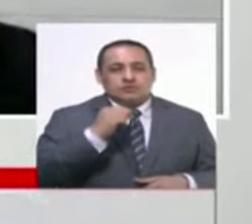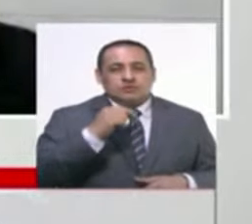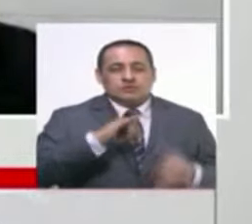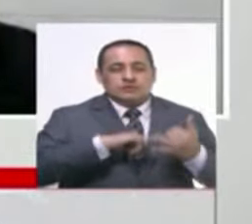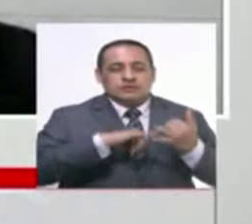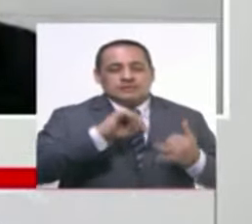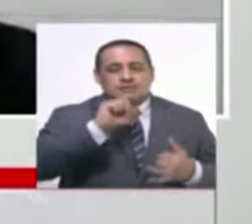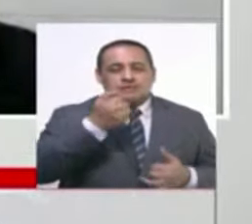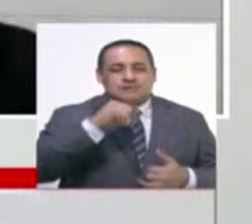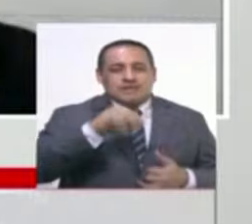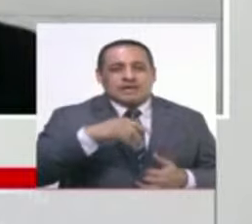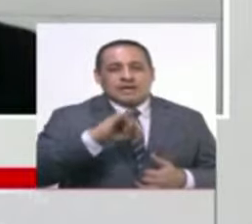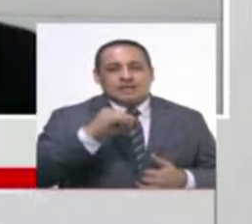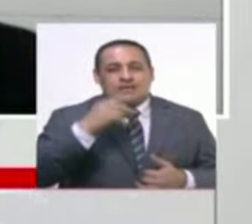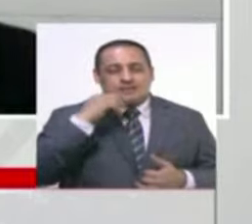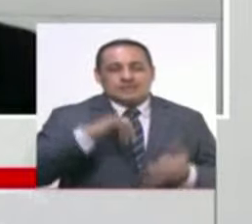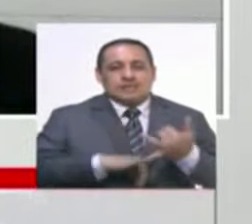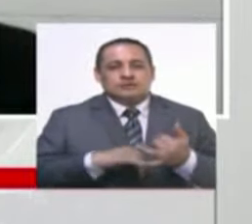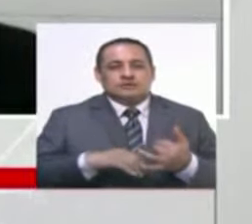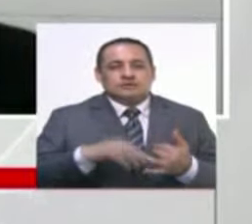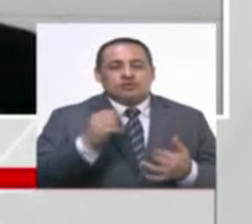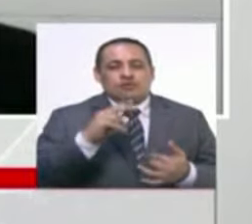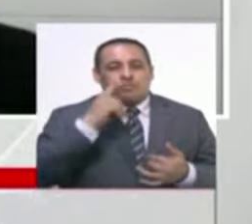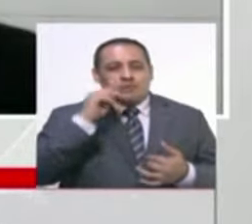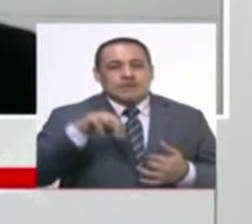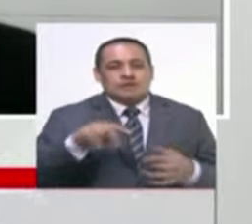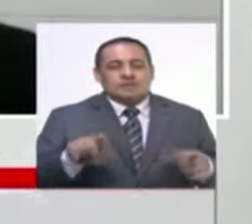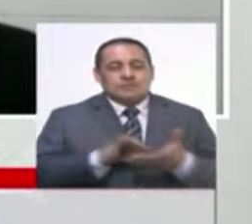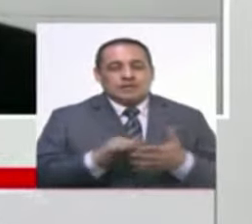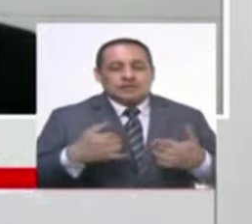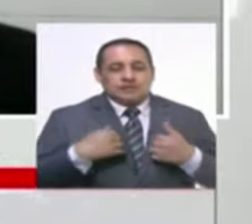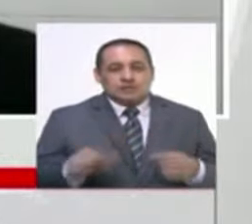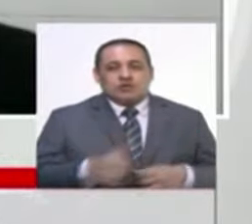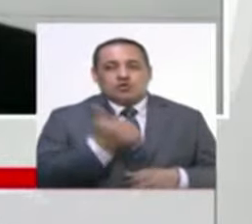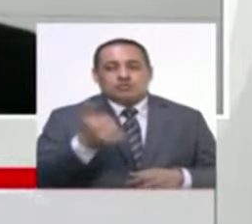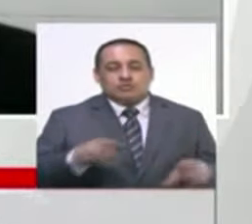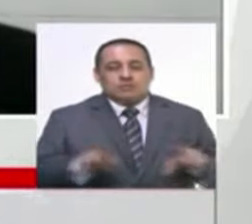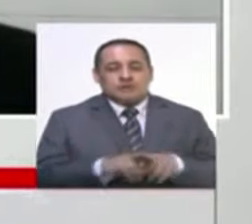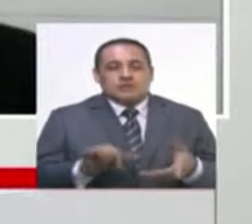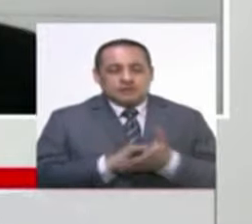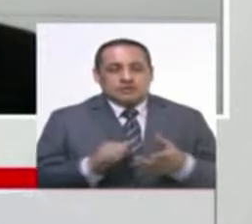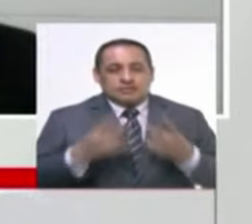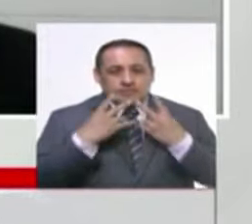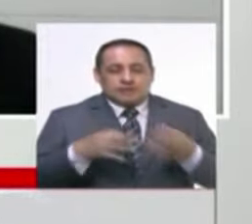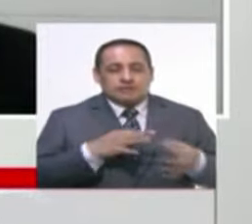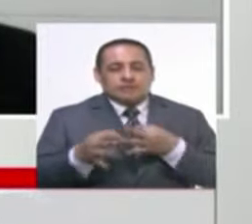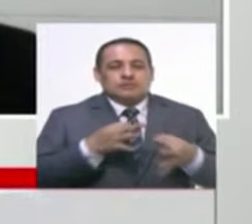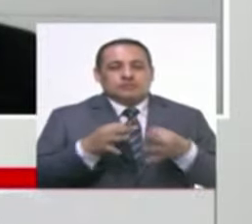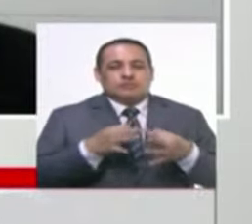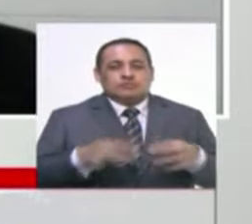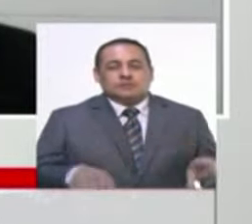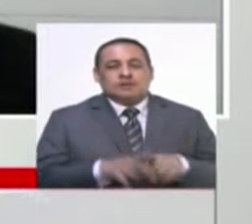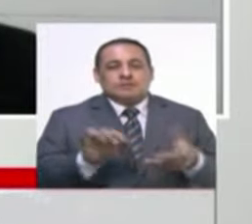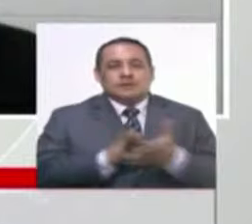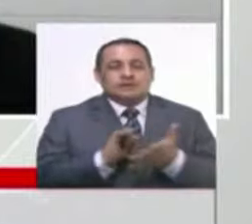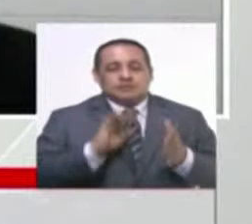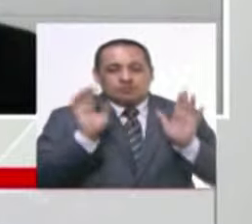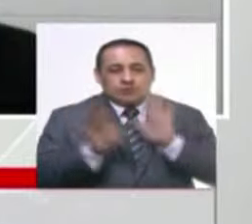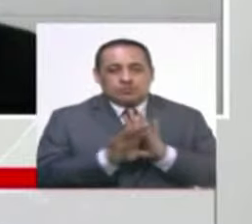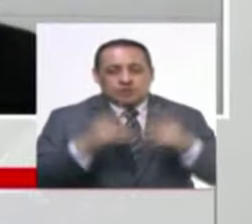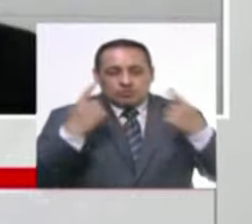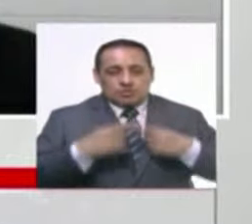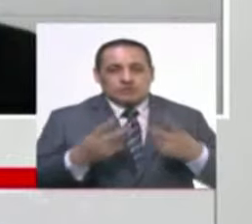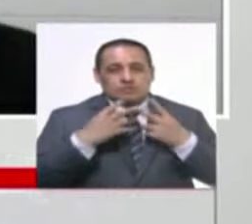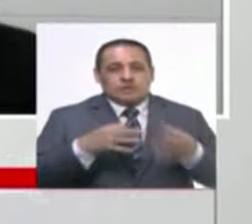Sanginés, Jovian Sanginés, aparte de Jorge, de Luis Sala, que usted ya lo ha mencionado, Jovian Sanginés